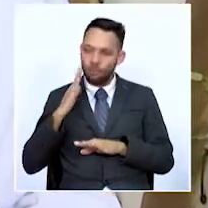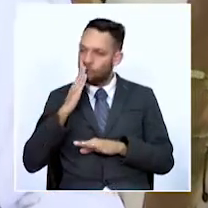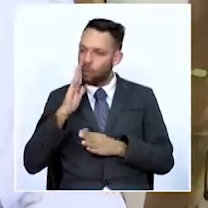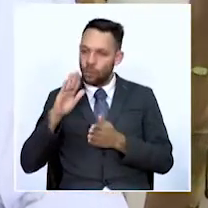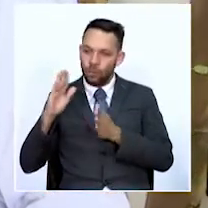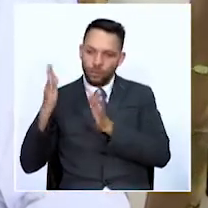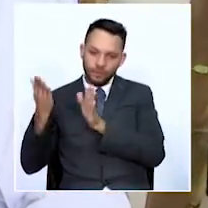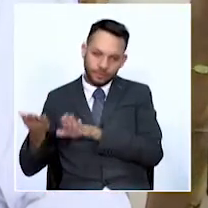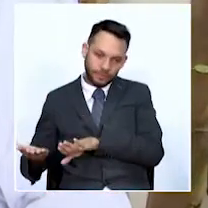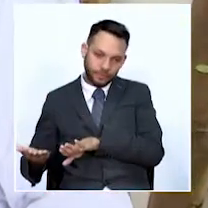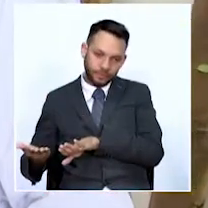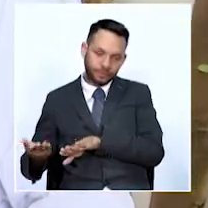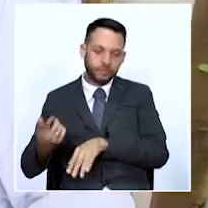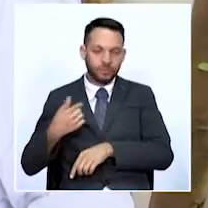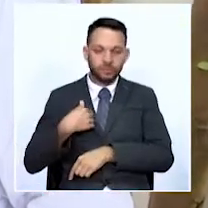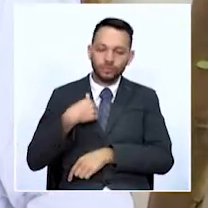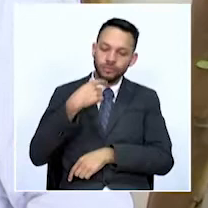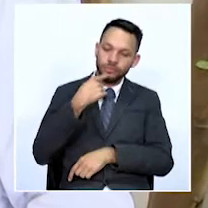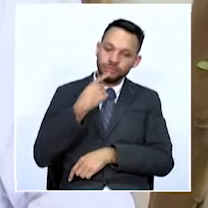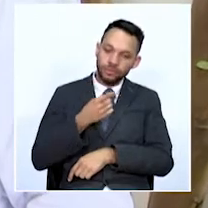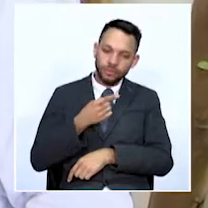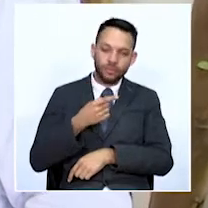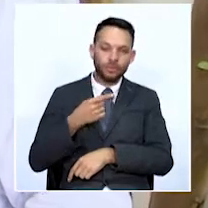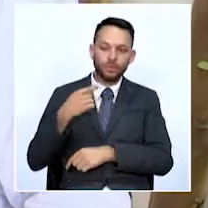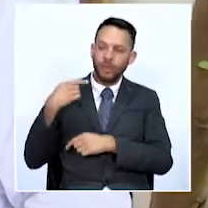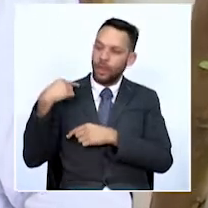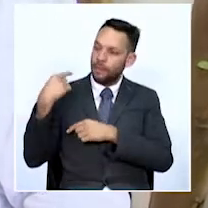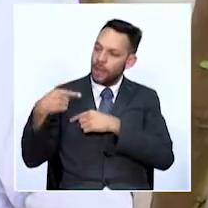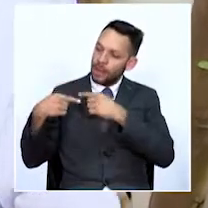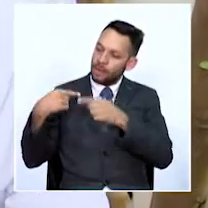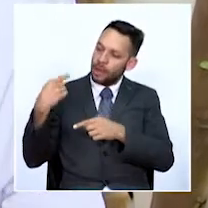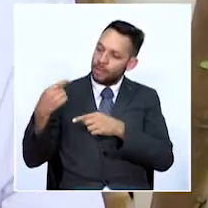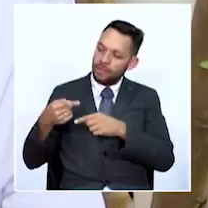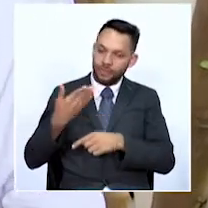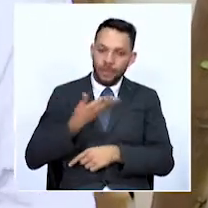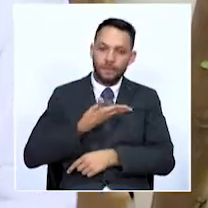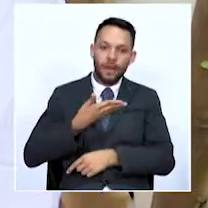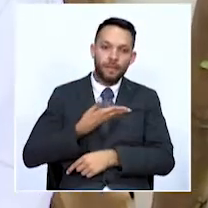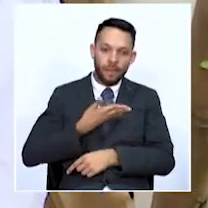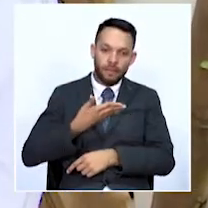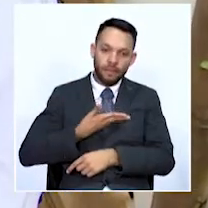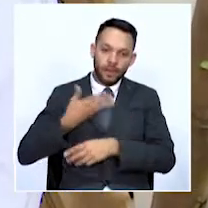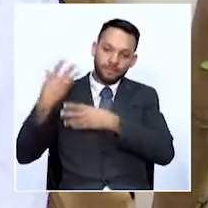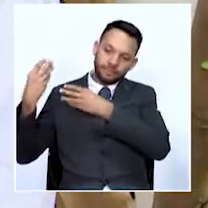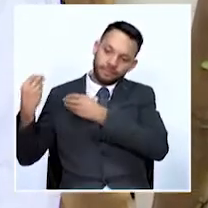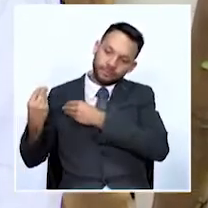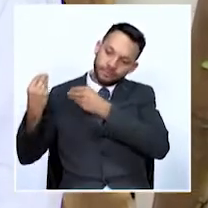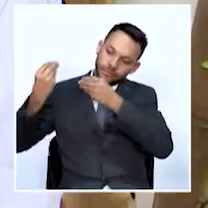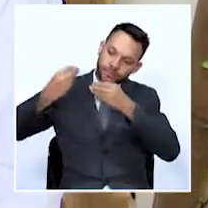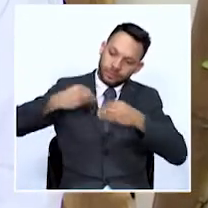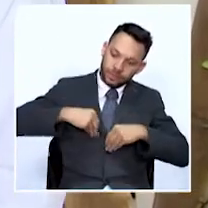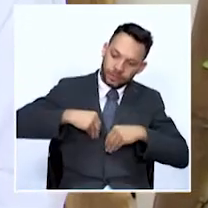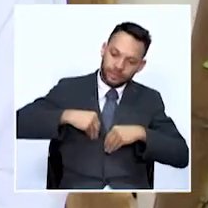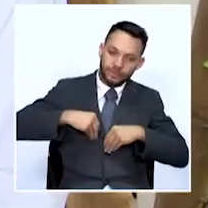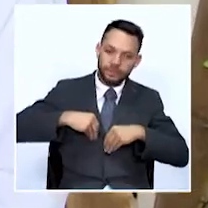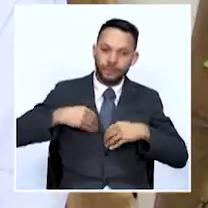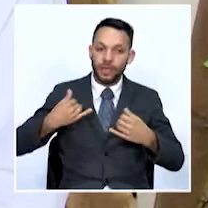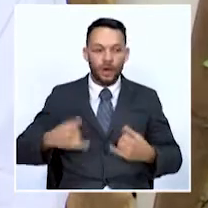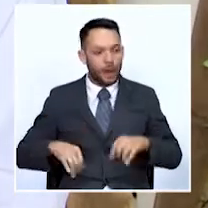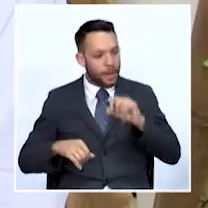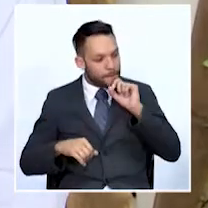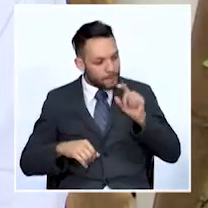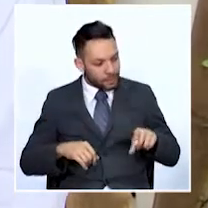siempre dice que hereda Lo lo de de la la mamá. mamá o algún familiar. ¿Tú sufrías de